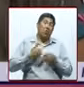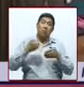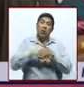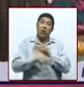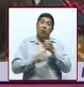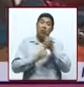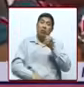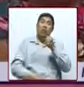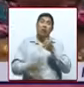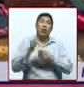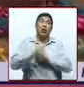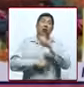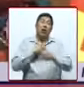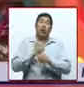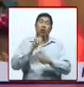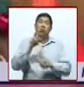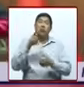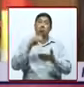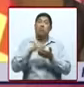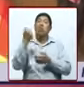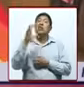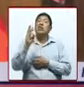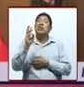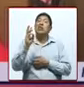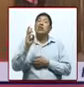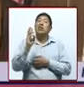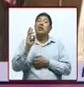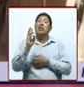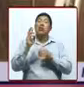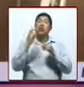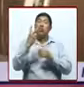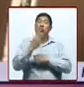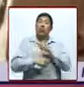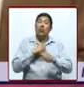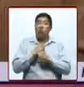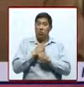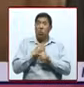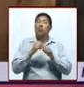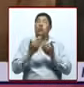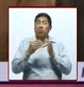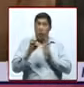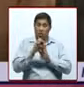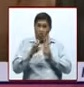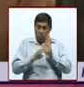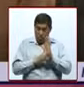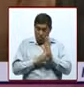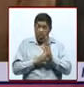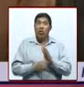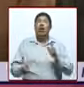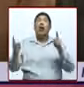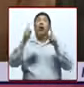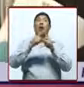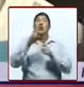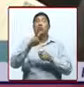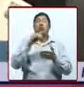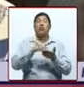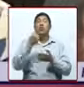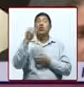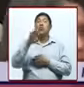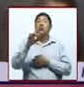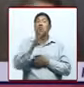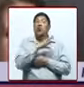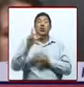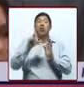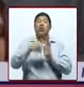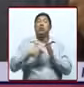directiva que fue electa el año 2016, que tenía vigencia por 2 años, de acuerdo a nuestro estatuto, hasta el 2018, y